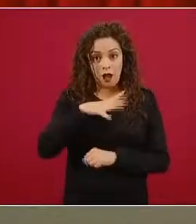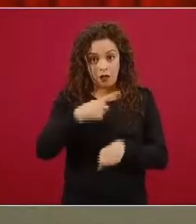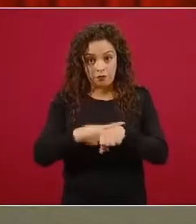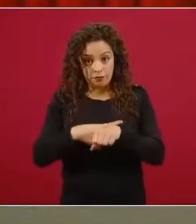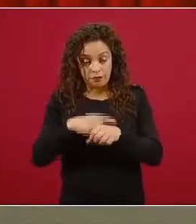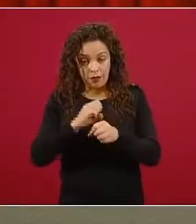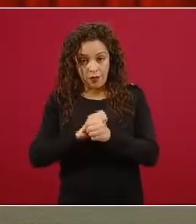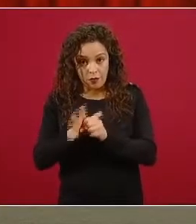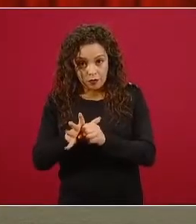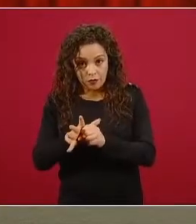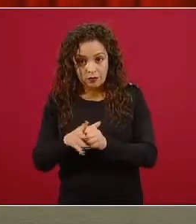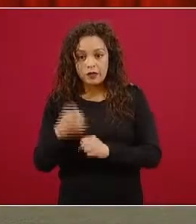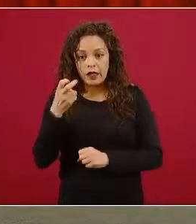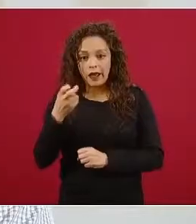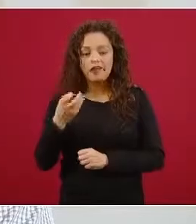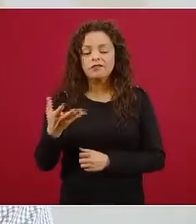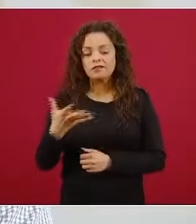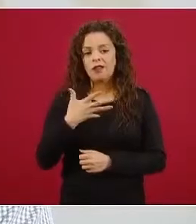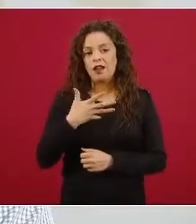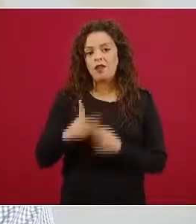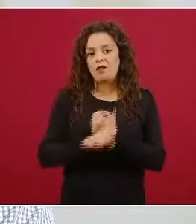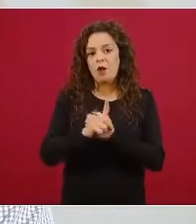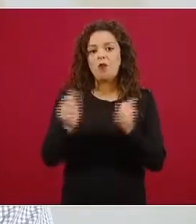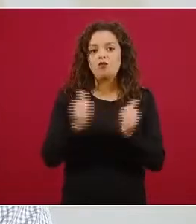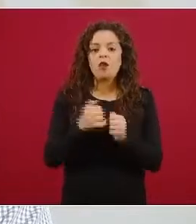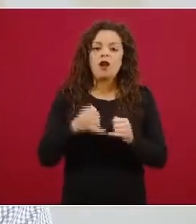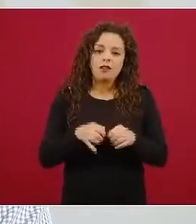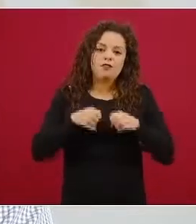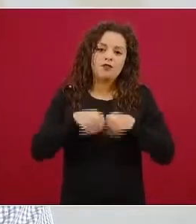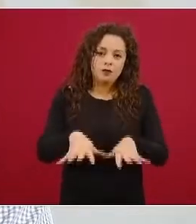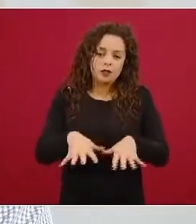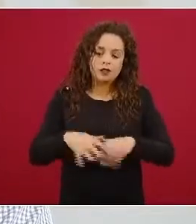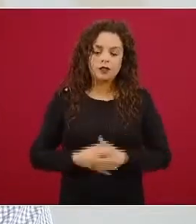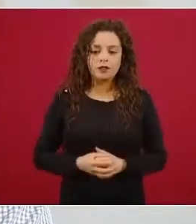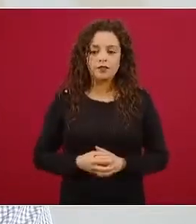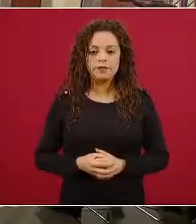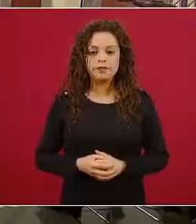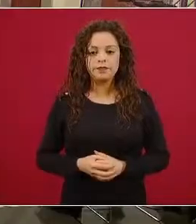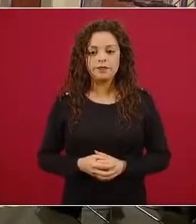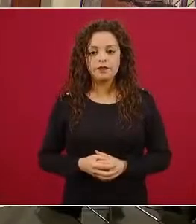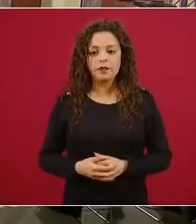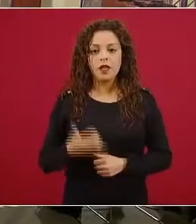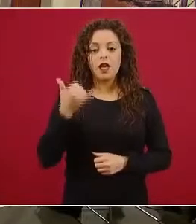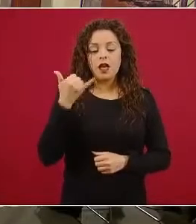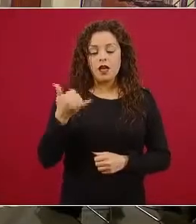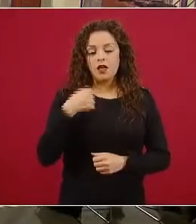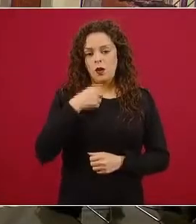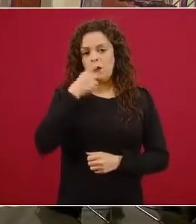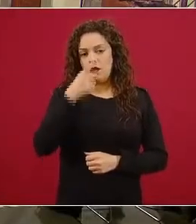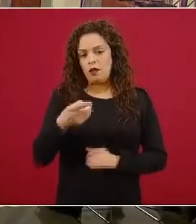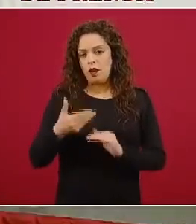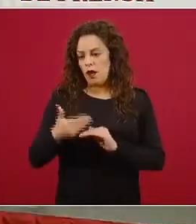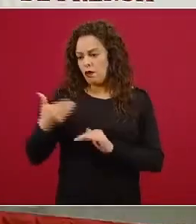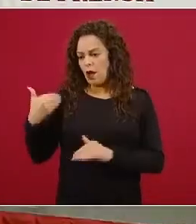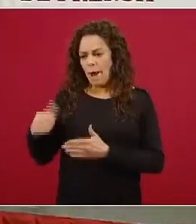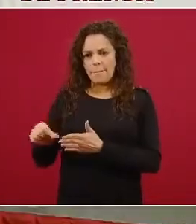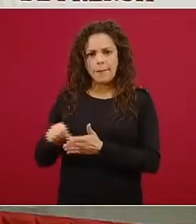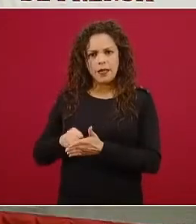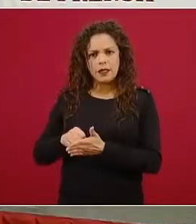contribuyen a la información. Y finalmente comentar que actualmente ya desde hace algunos meses, dado que se hizo una